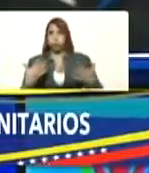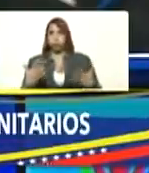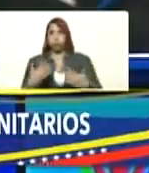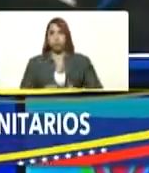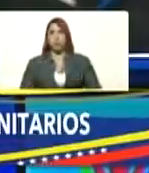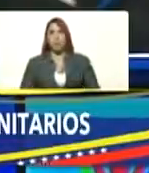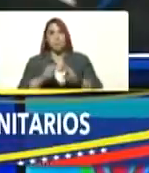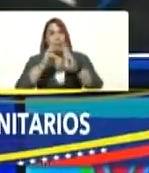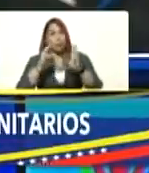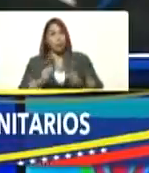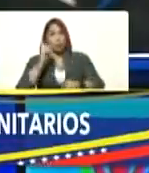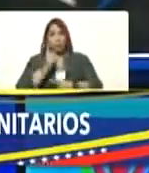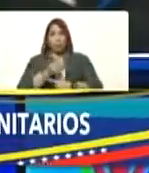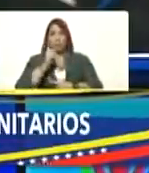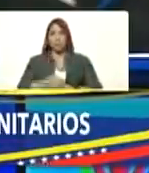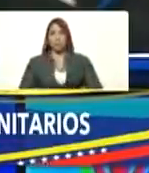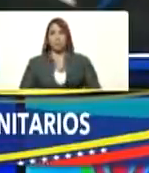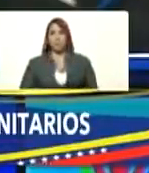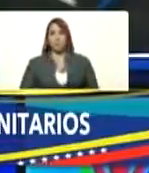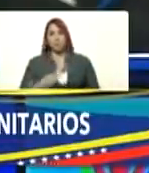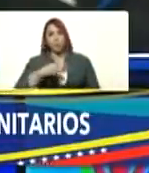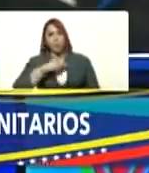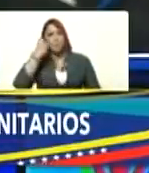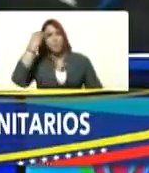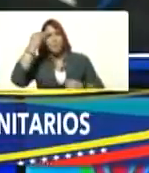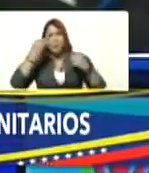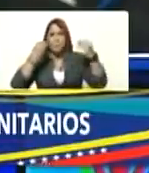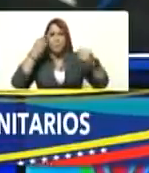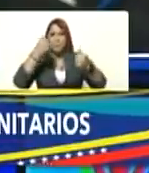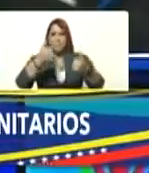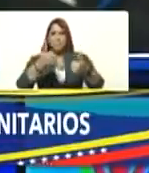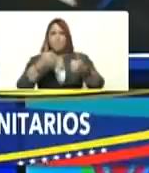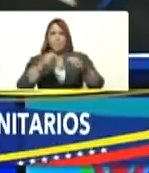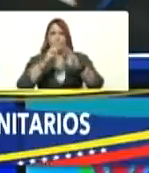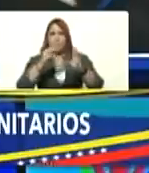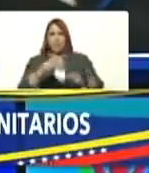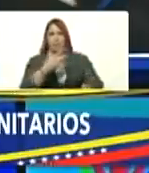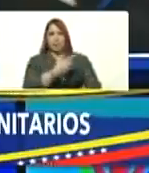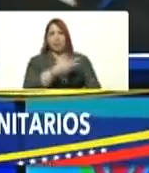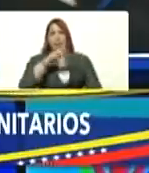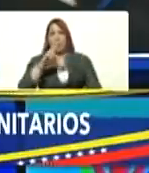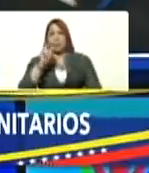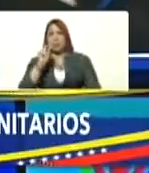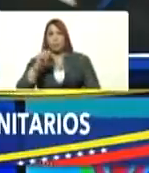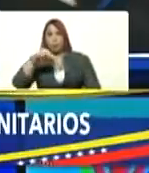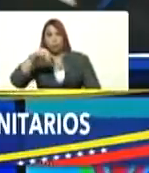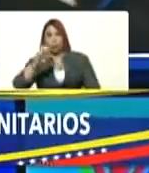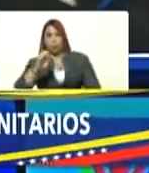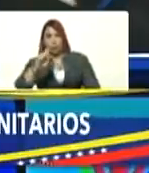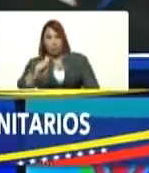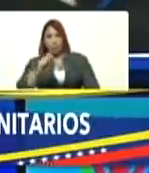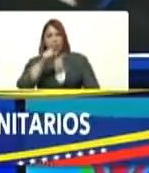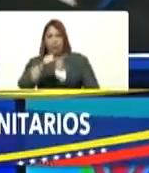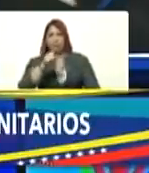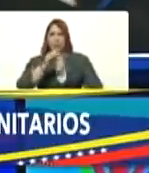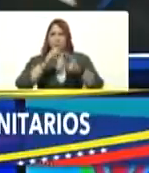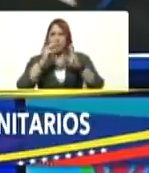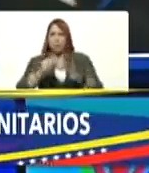el método. Estamos pensando bien. El método del 3R.net es un método